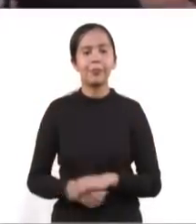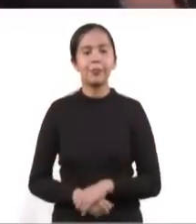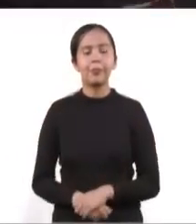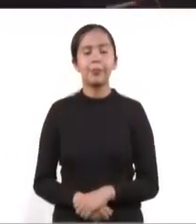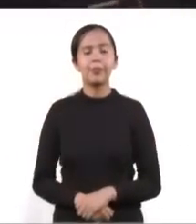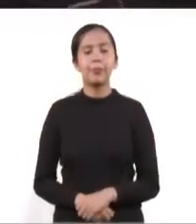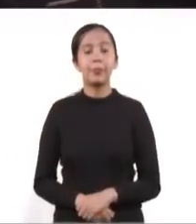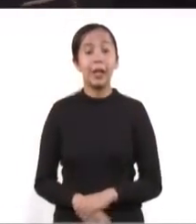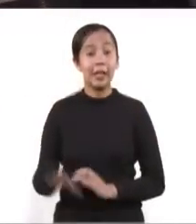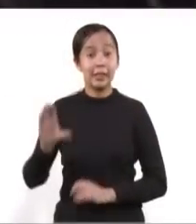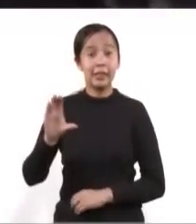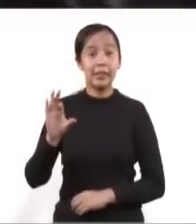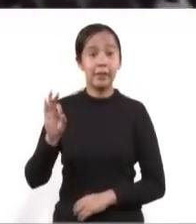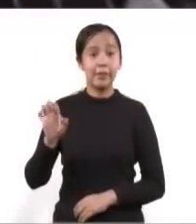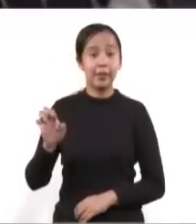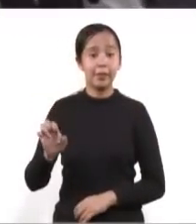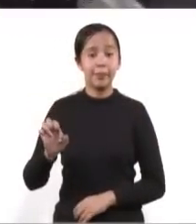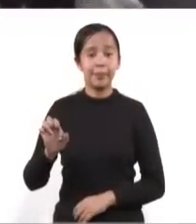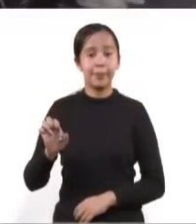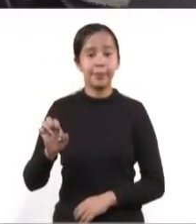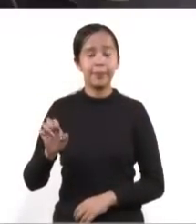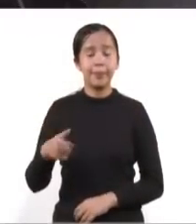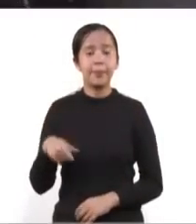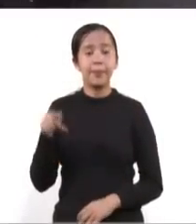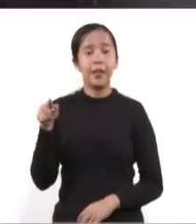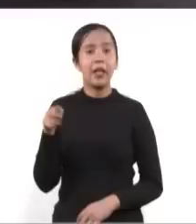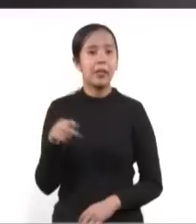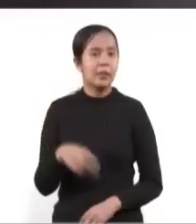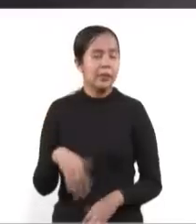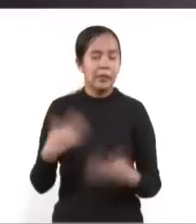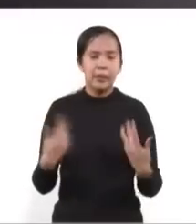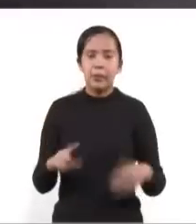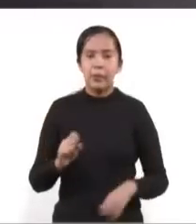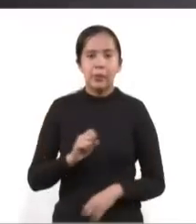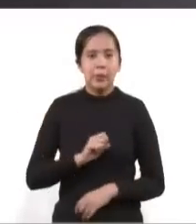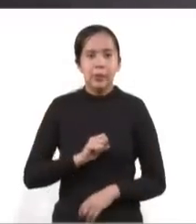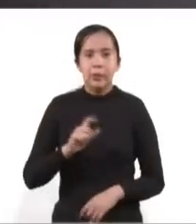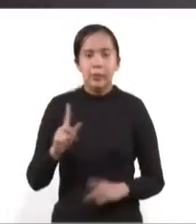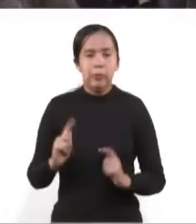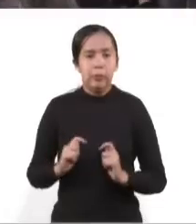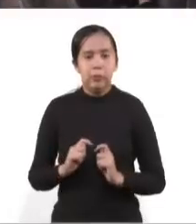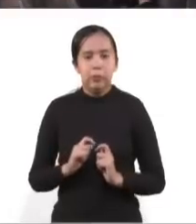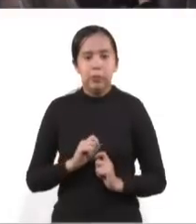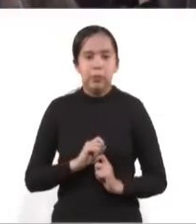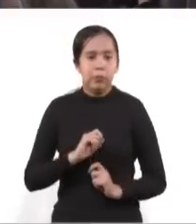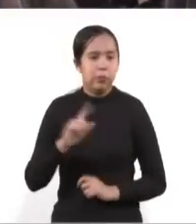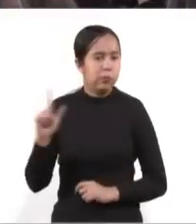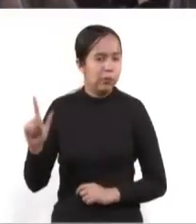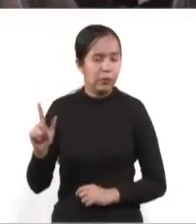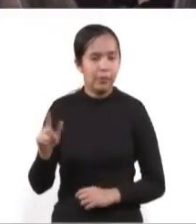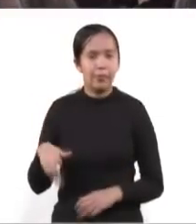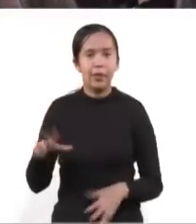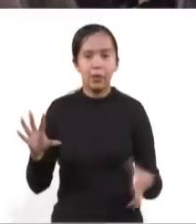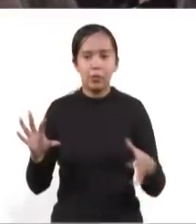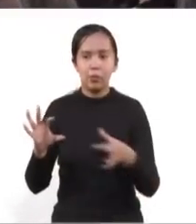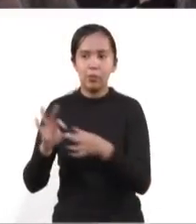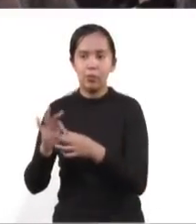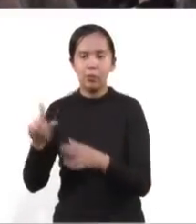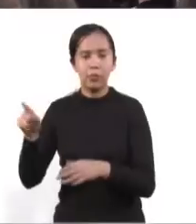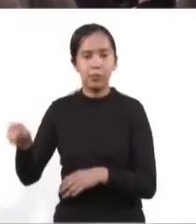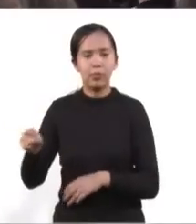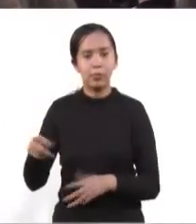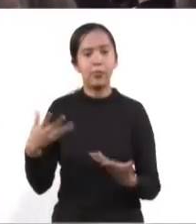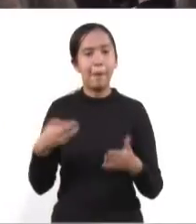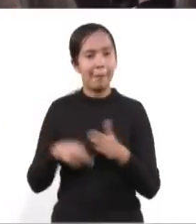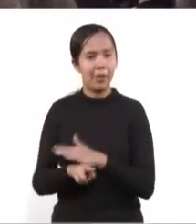Para la Comisión Federal de Electricidad ha sido un privilegio colaborar con el sistema de transporte colectivo a través